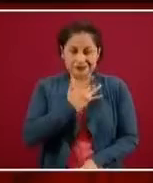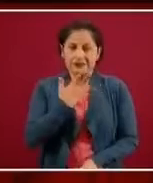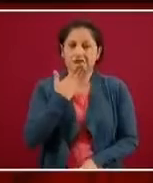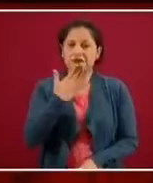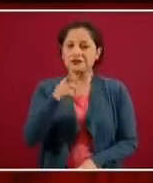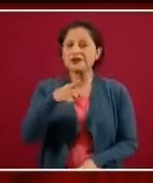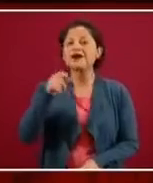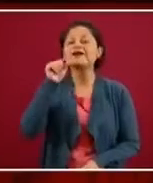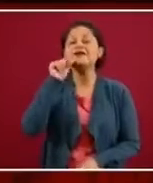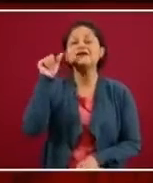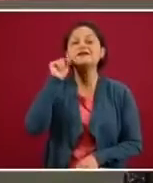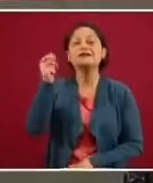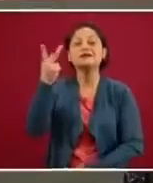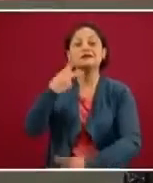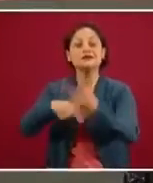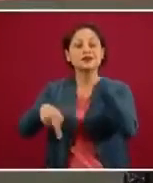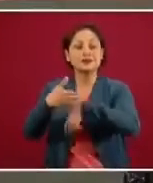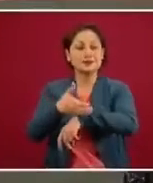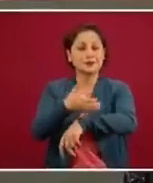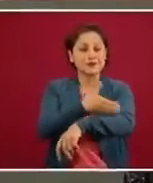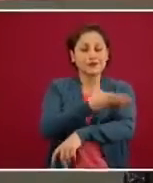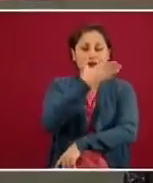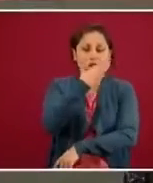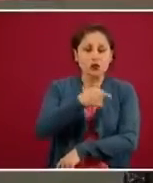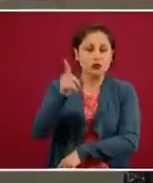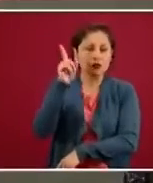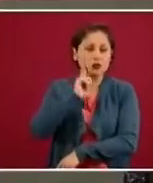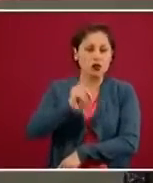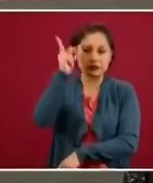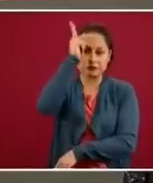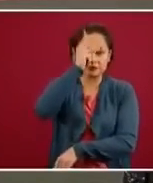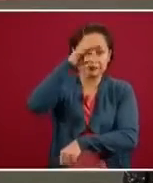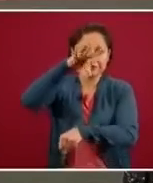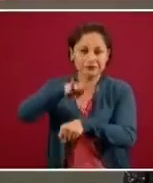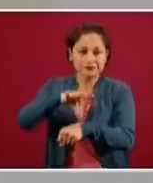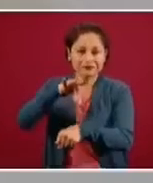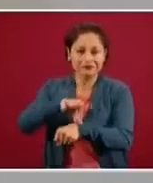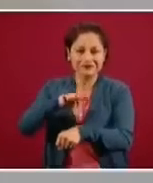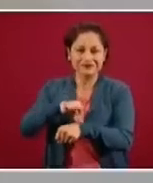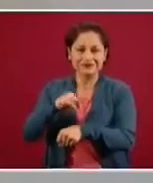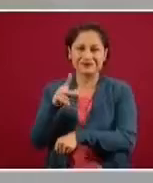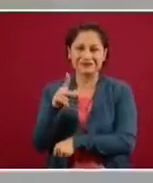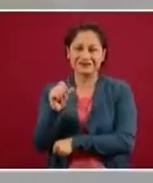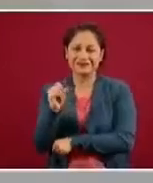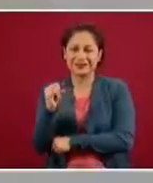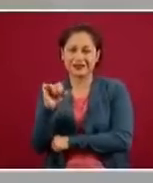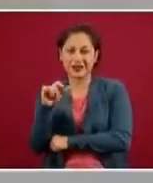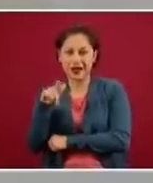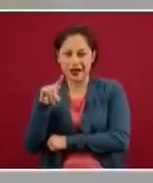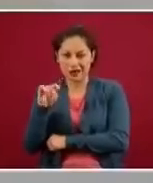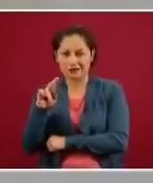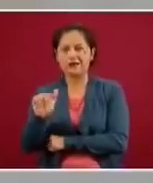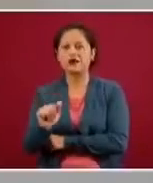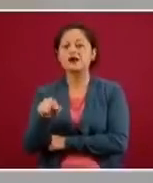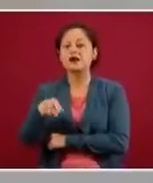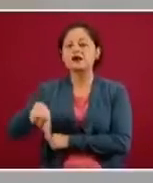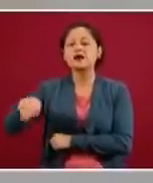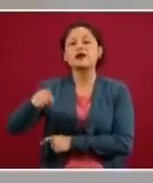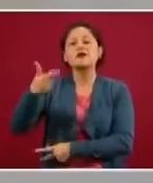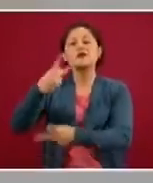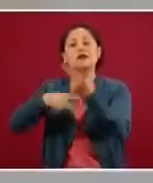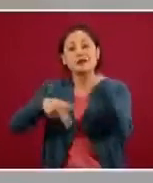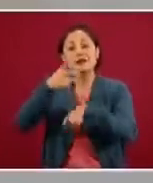estuvieran nuestros queridos compañeras y compañeros psiquiatras, y lo dijeron con puntualidad, depende de nuestro estado de